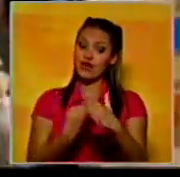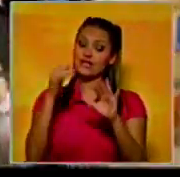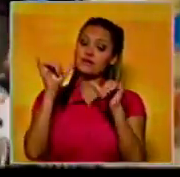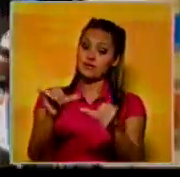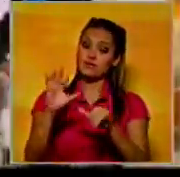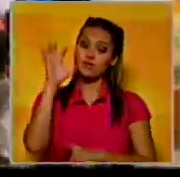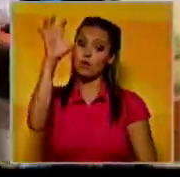nación